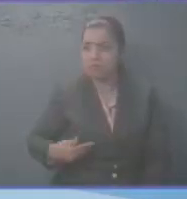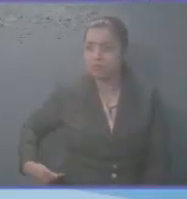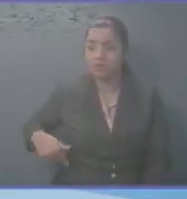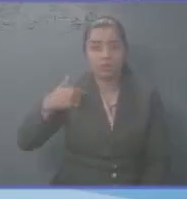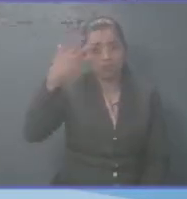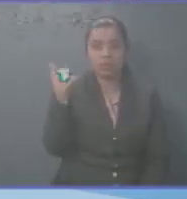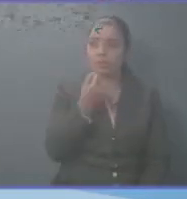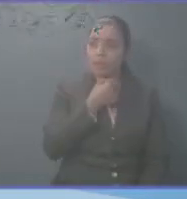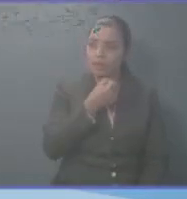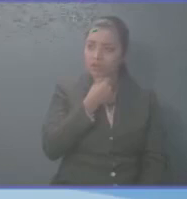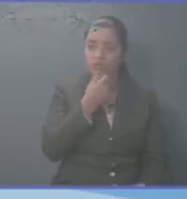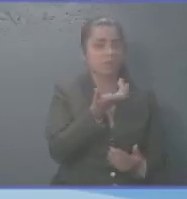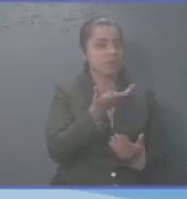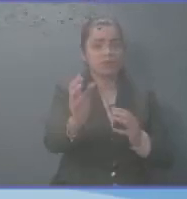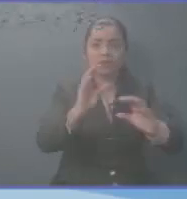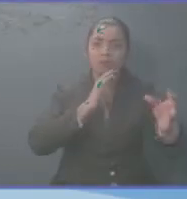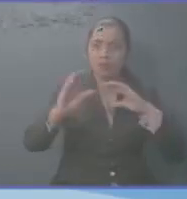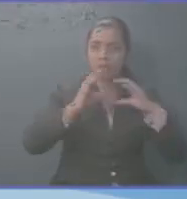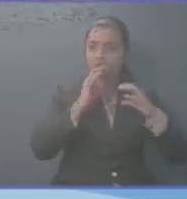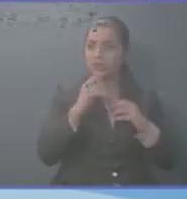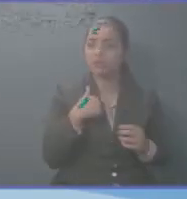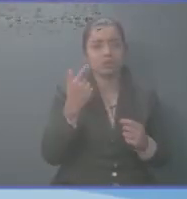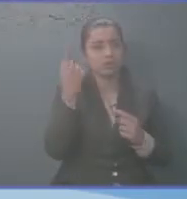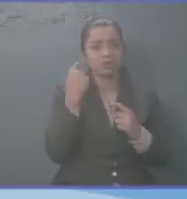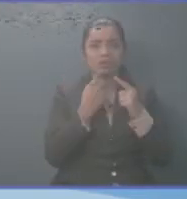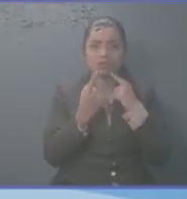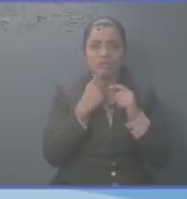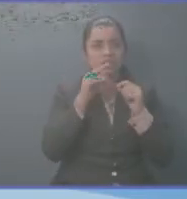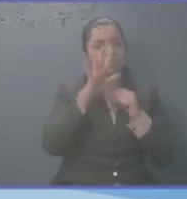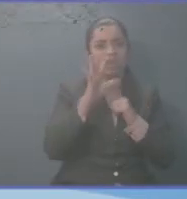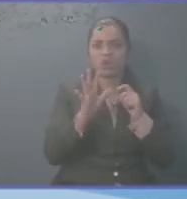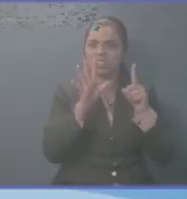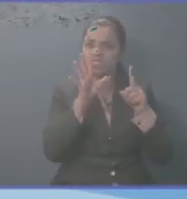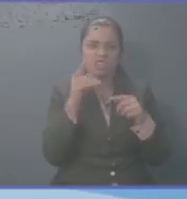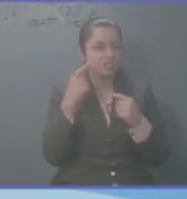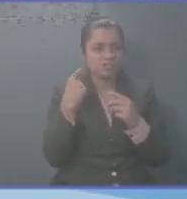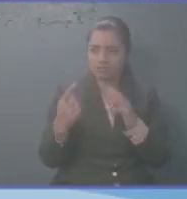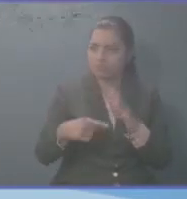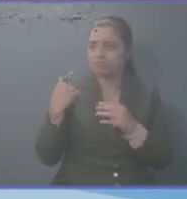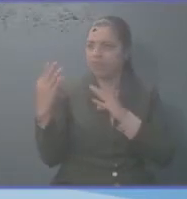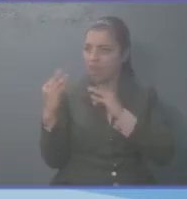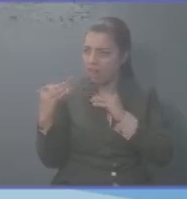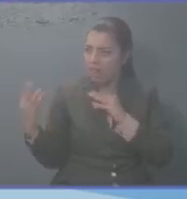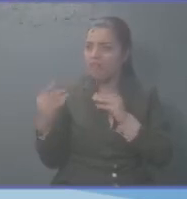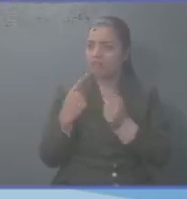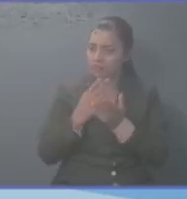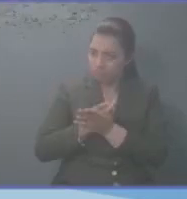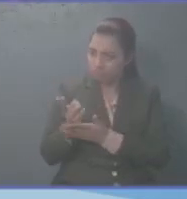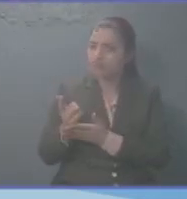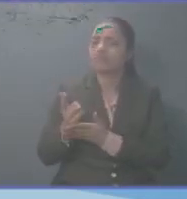periodista, lo he dicho en muchos medios de comunicación, yo lo entrevisté cerca de 5 o 6 veces, una plática franca, fuerte,